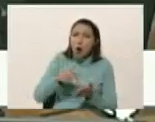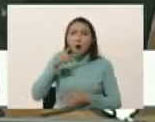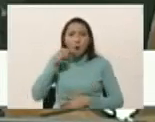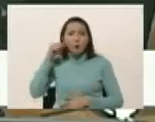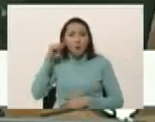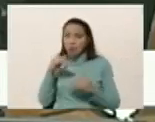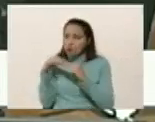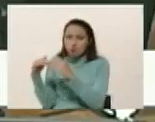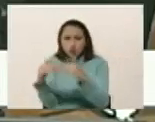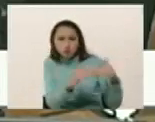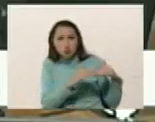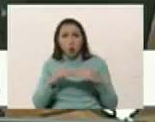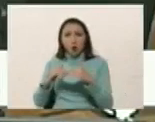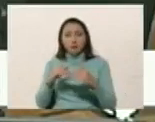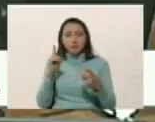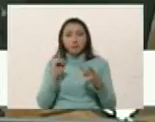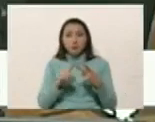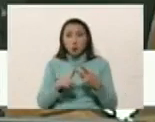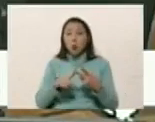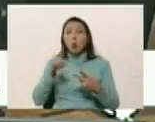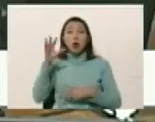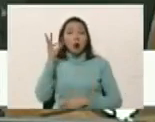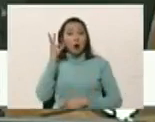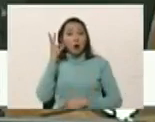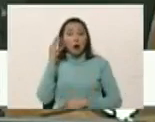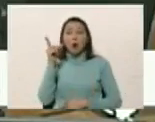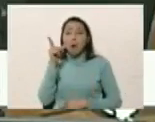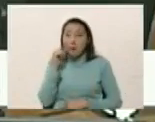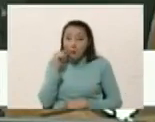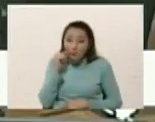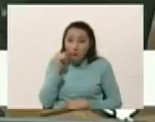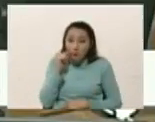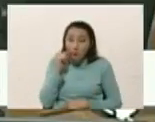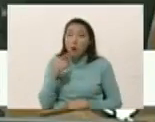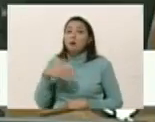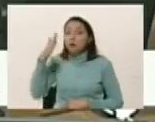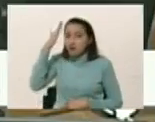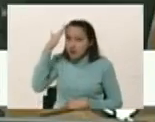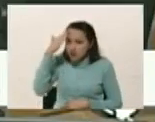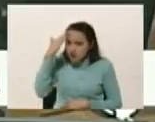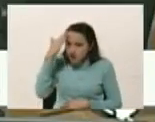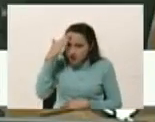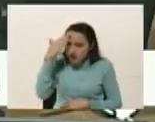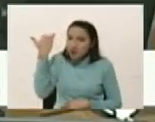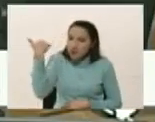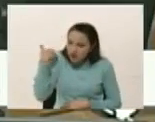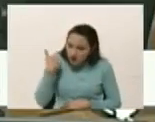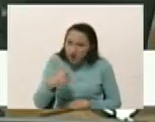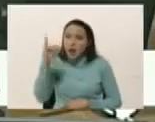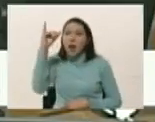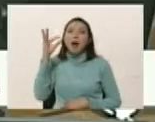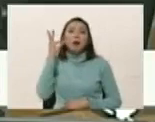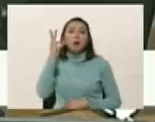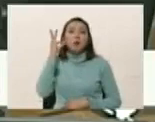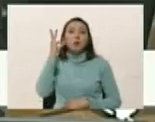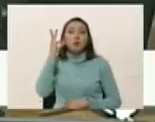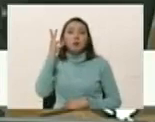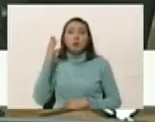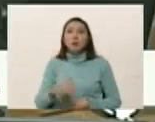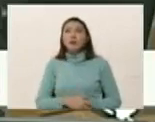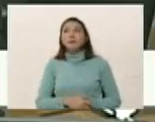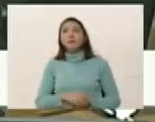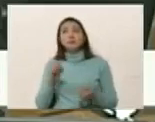2 emplear el femenino y masculino siempre para evidenciar la existencia de las mujeres 3